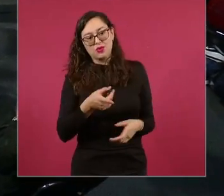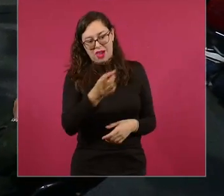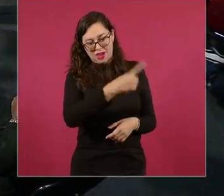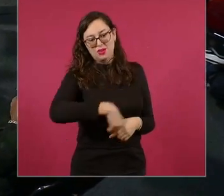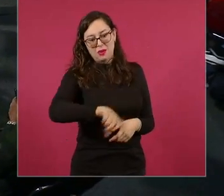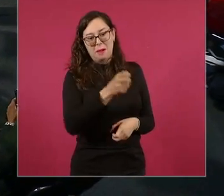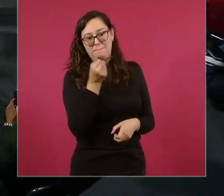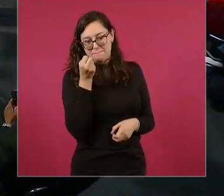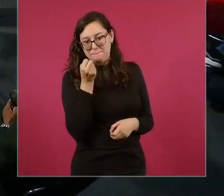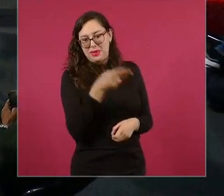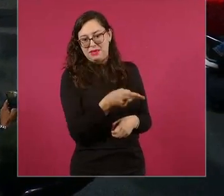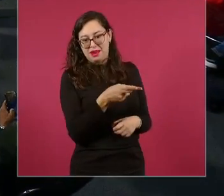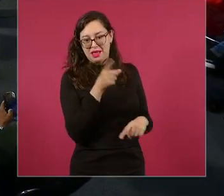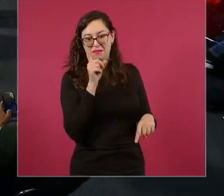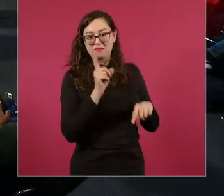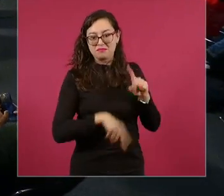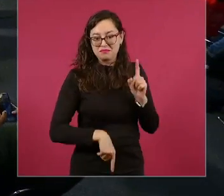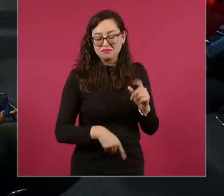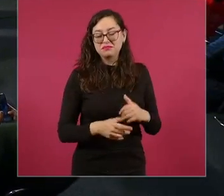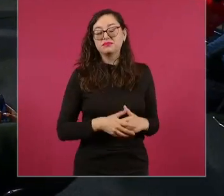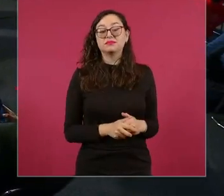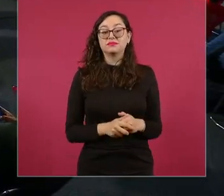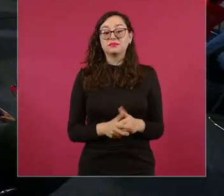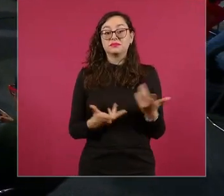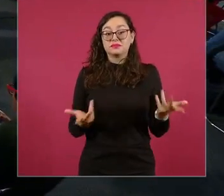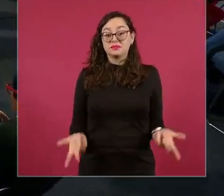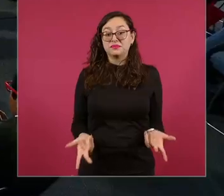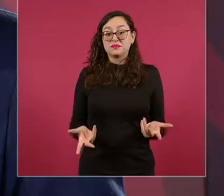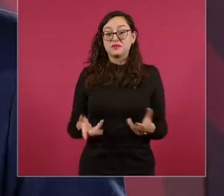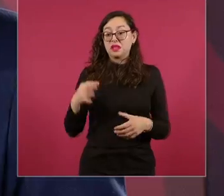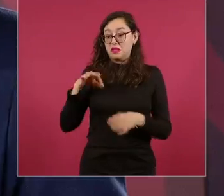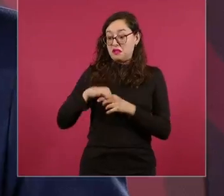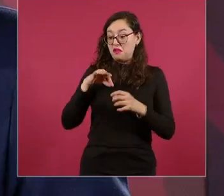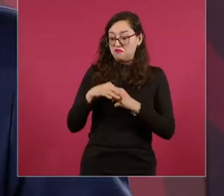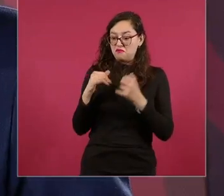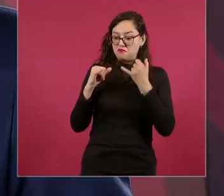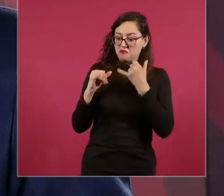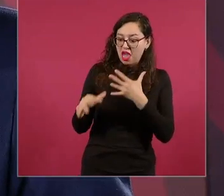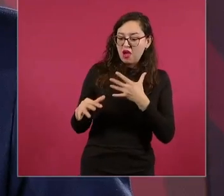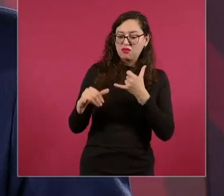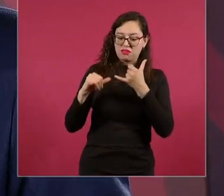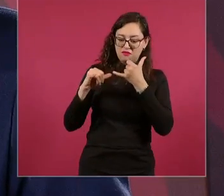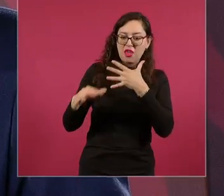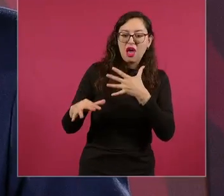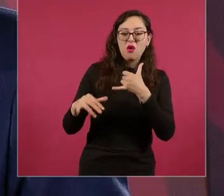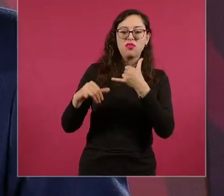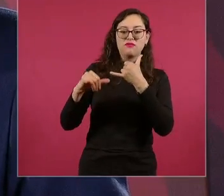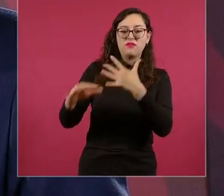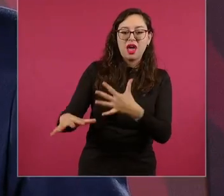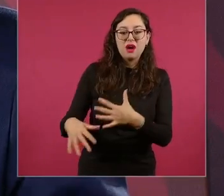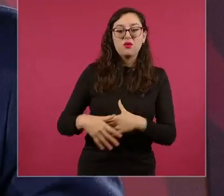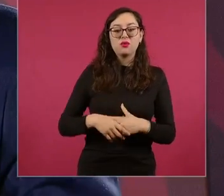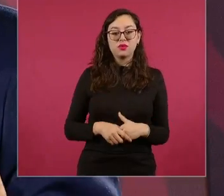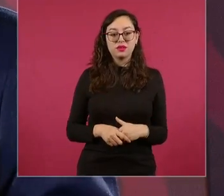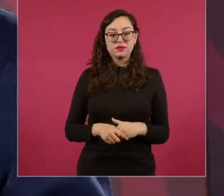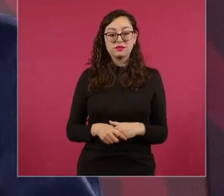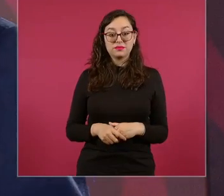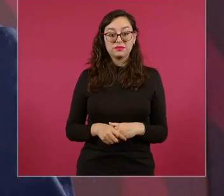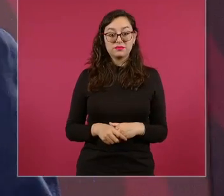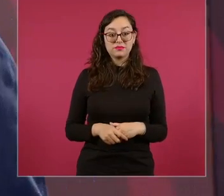Y nos robaron la presidencia en